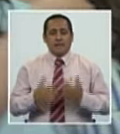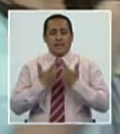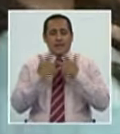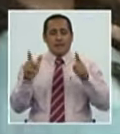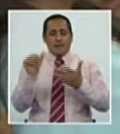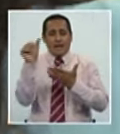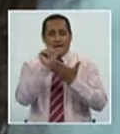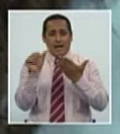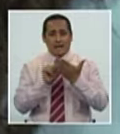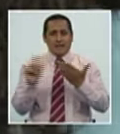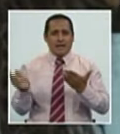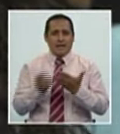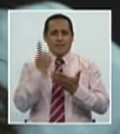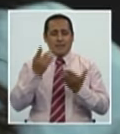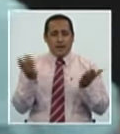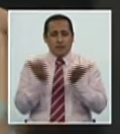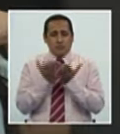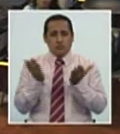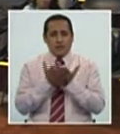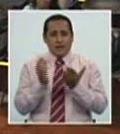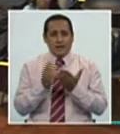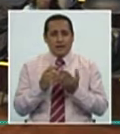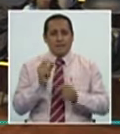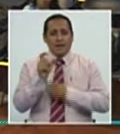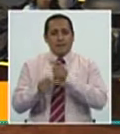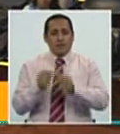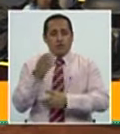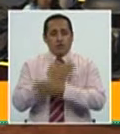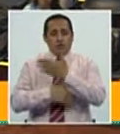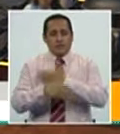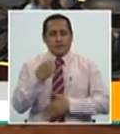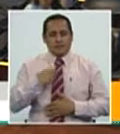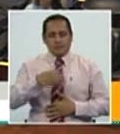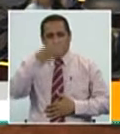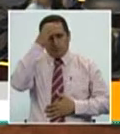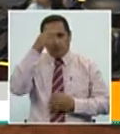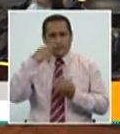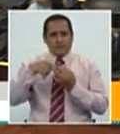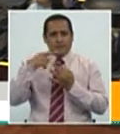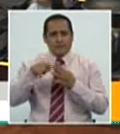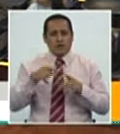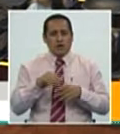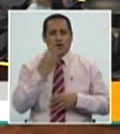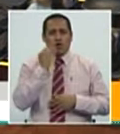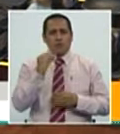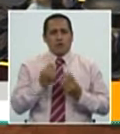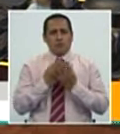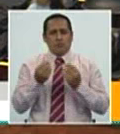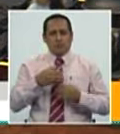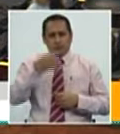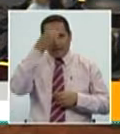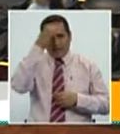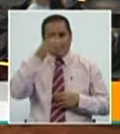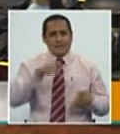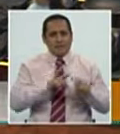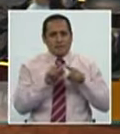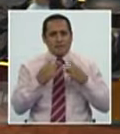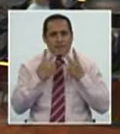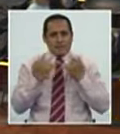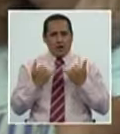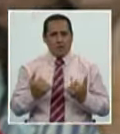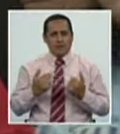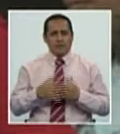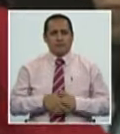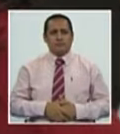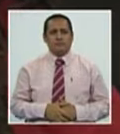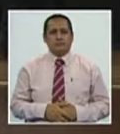Liberarte es la primera escuela de comedia musical para personas con talentos diferentes, ¿no? Chicos con muchas capacidades que las vemos en el